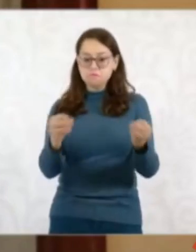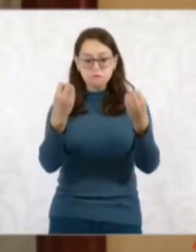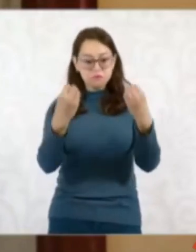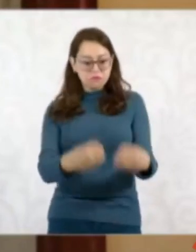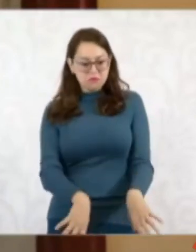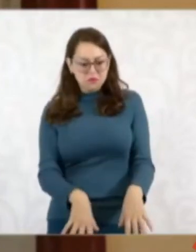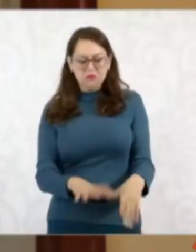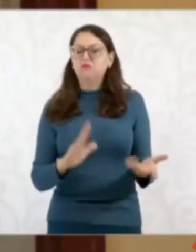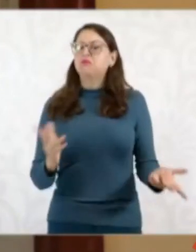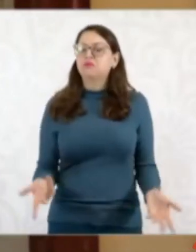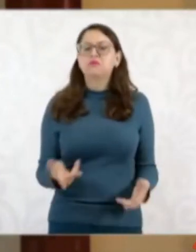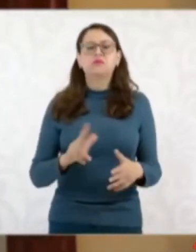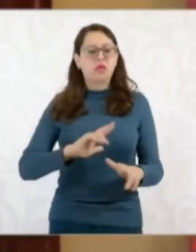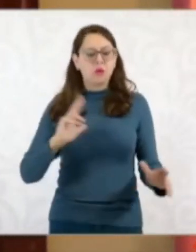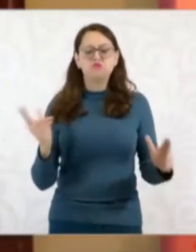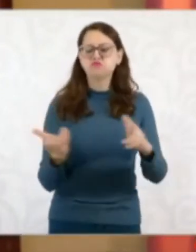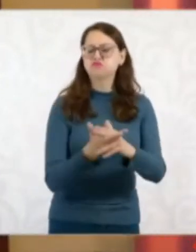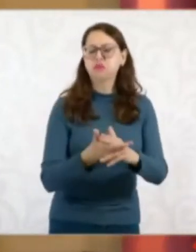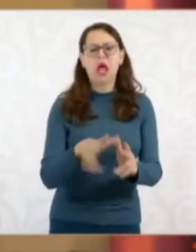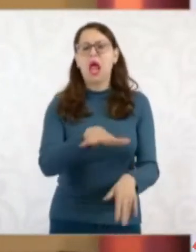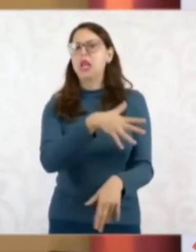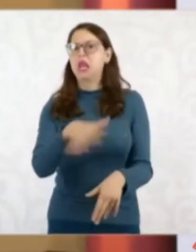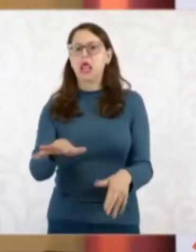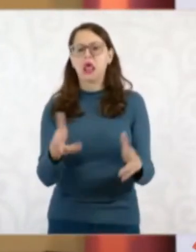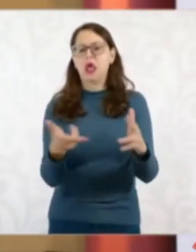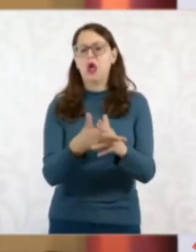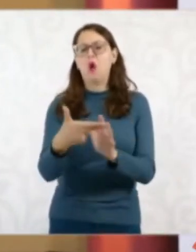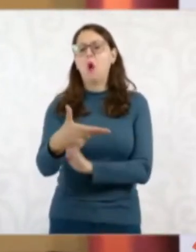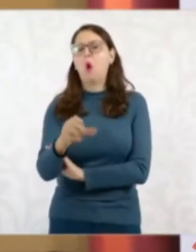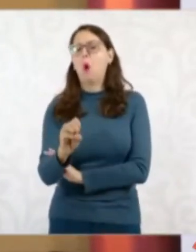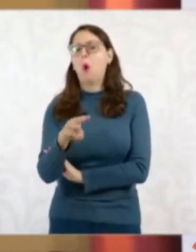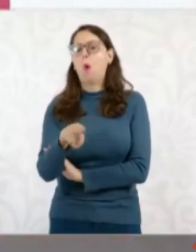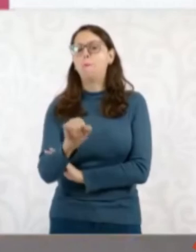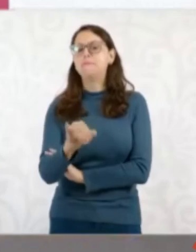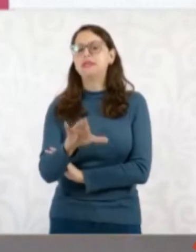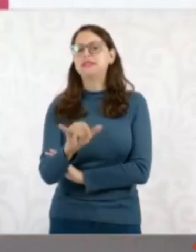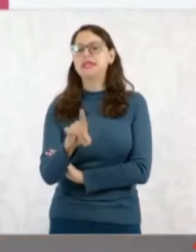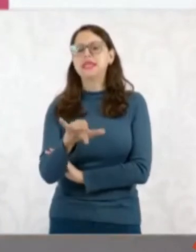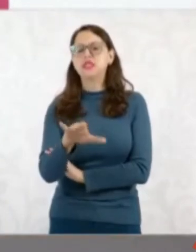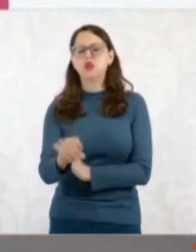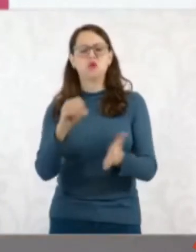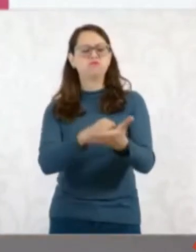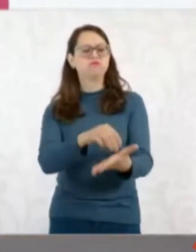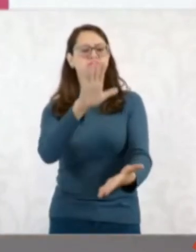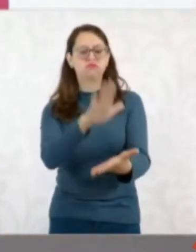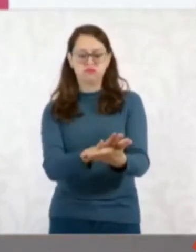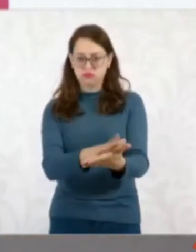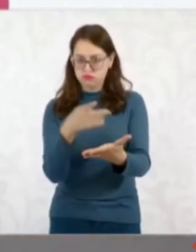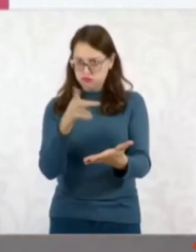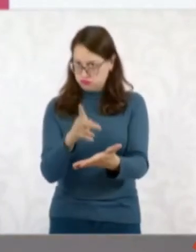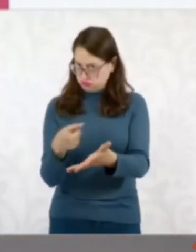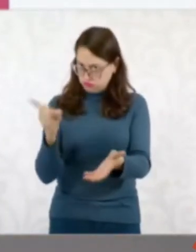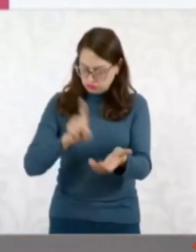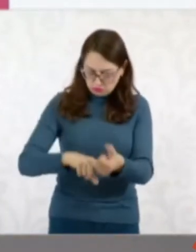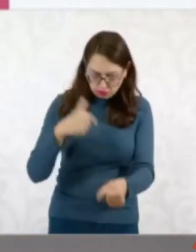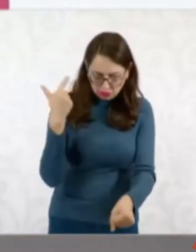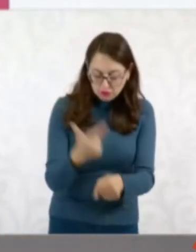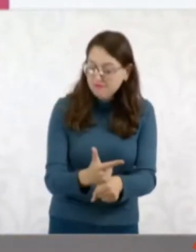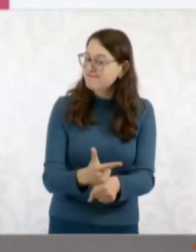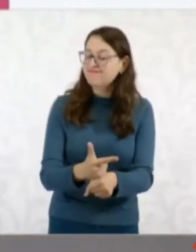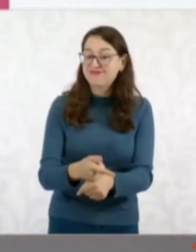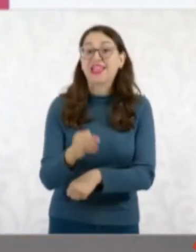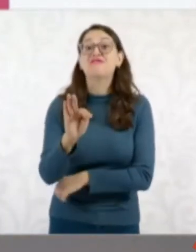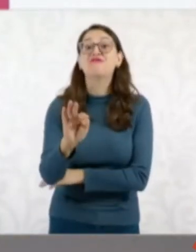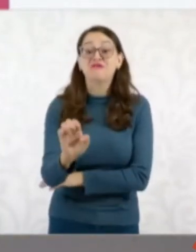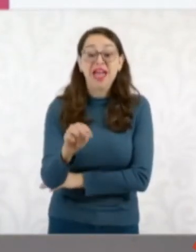homicidios cuando realmente eran feminicidios. Ausencia de protocolos, las fiscalías no contaban o